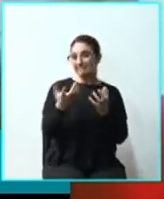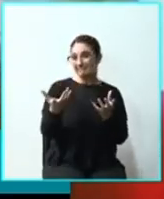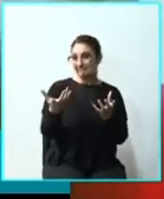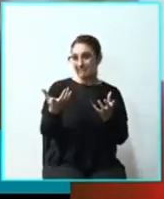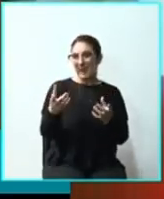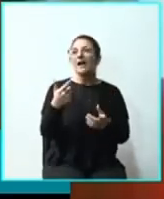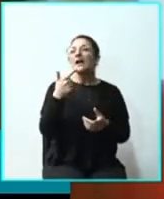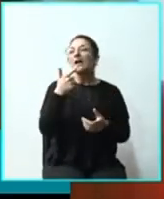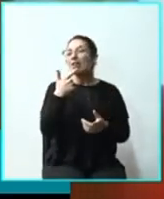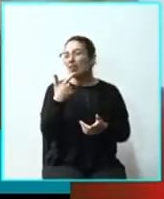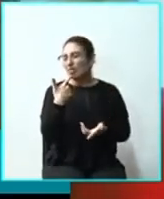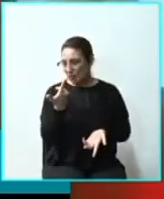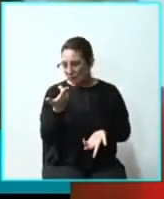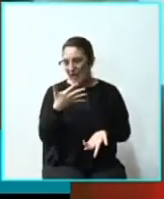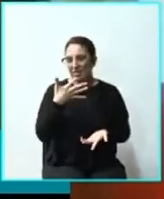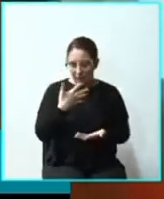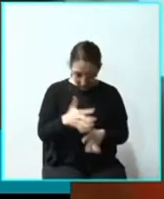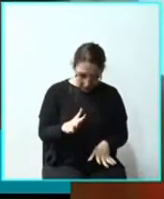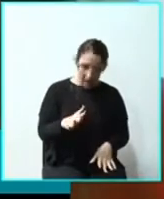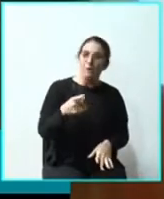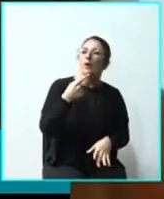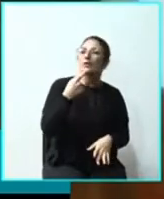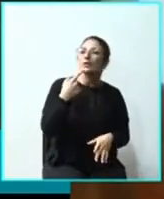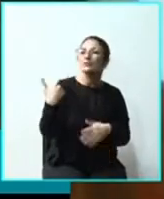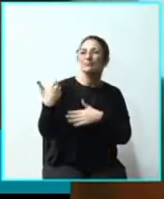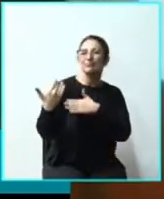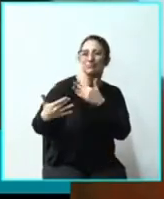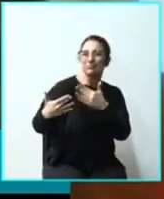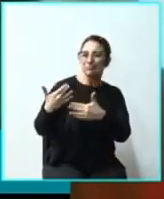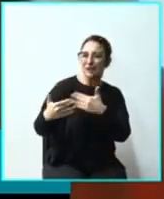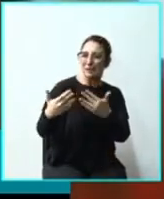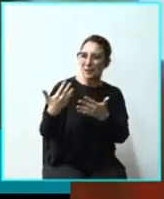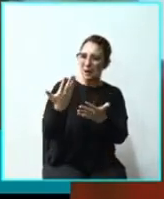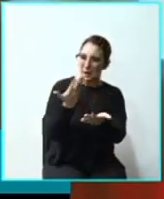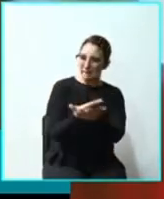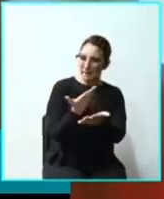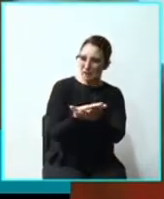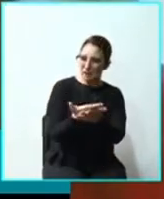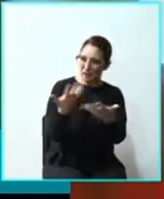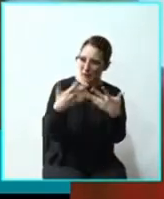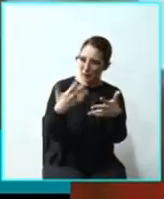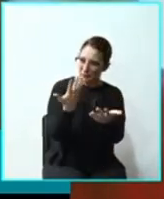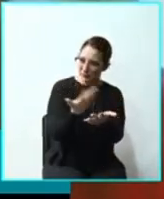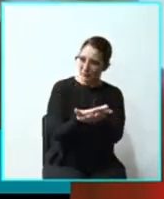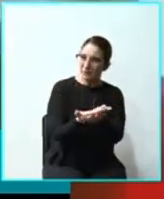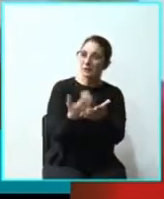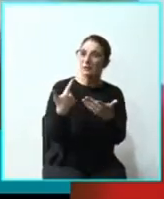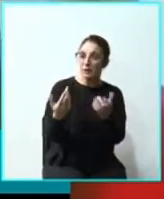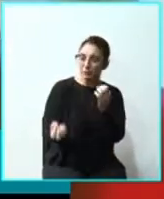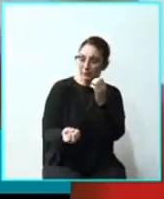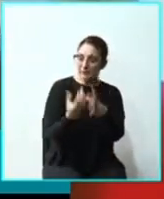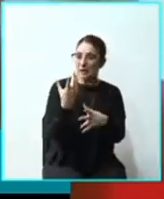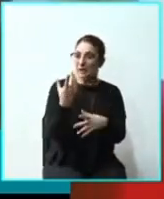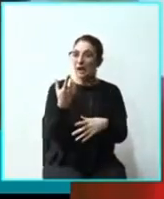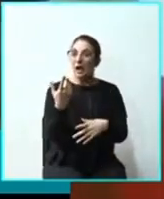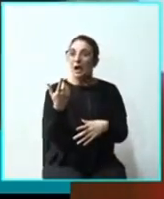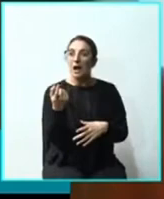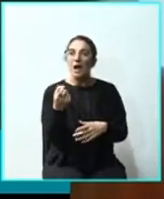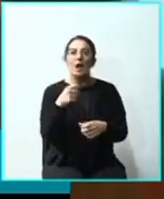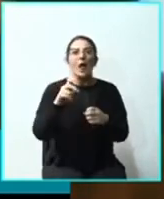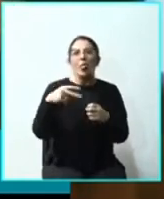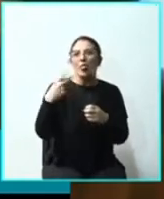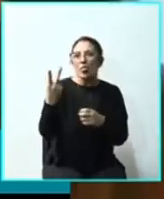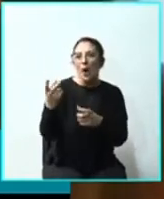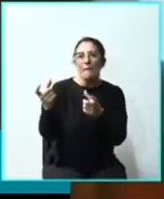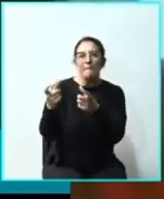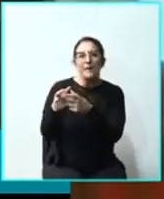hay dudas, porque entendemos que en el camino, desde que propusimos este proyecto, surgió y nos enteramos que hay otros dos software, el preventivo